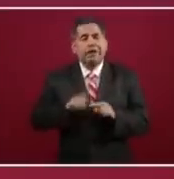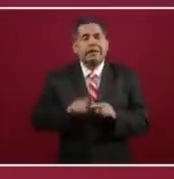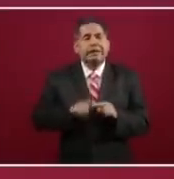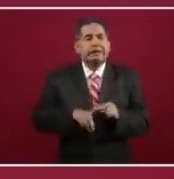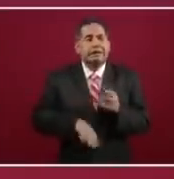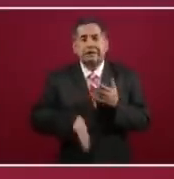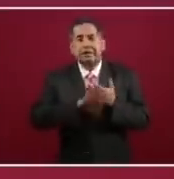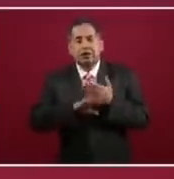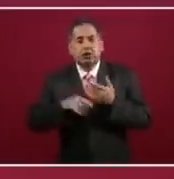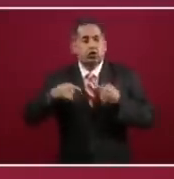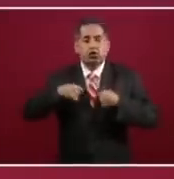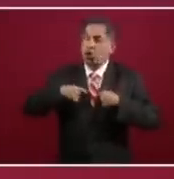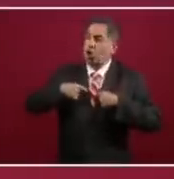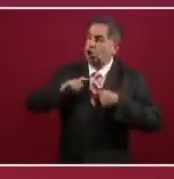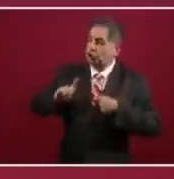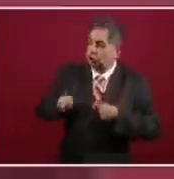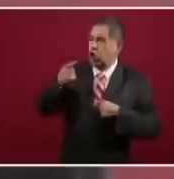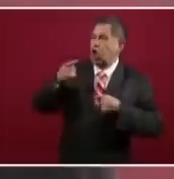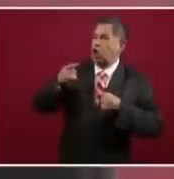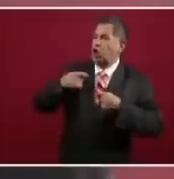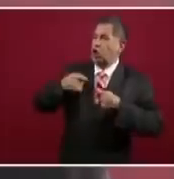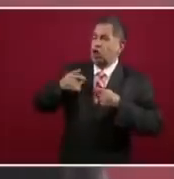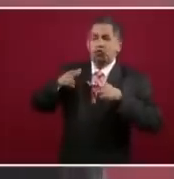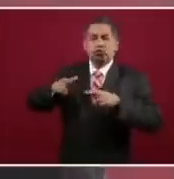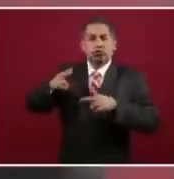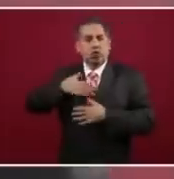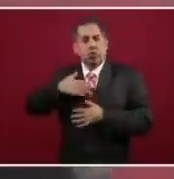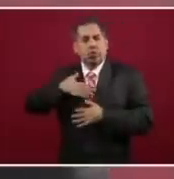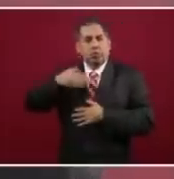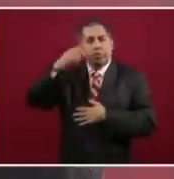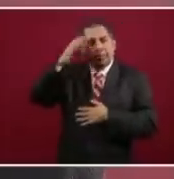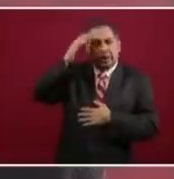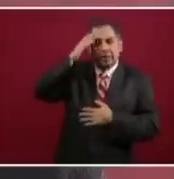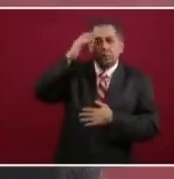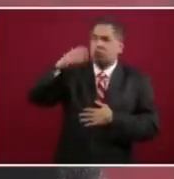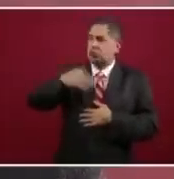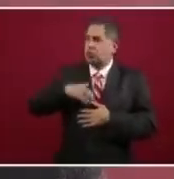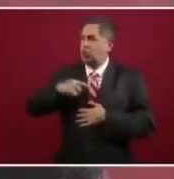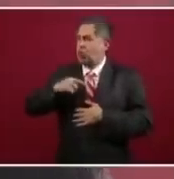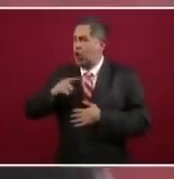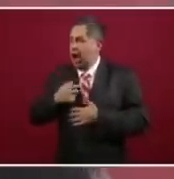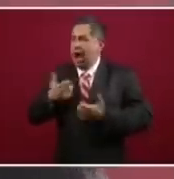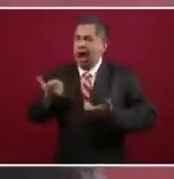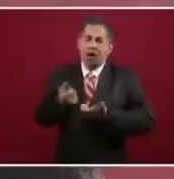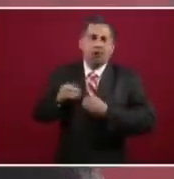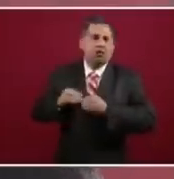lo que representa por su manera de pensar por su forma de ser